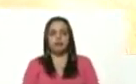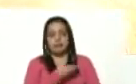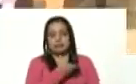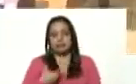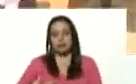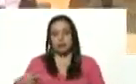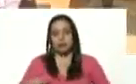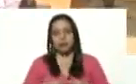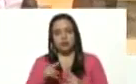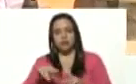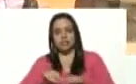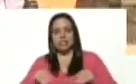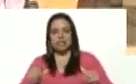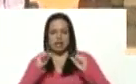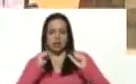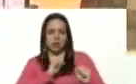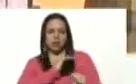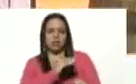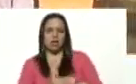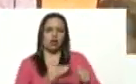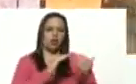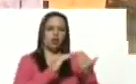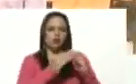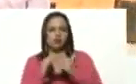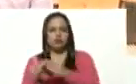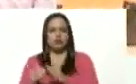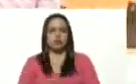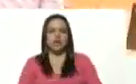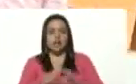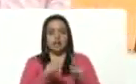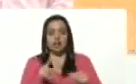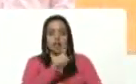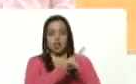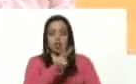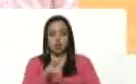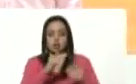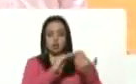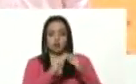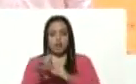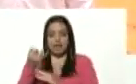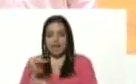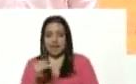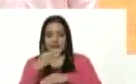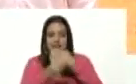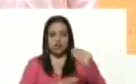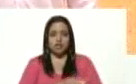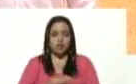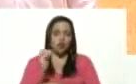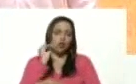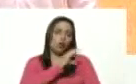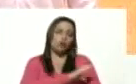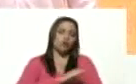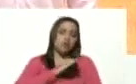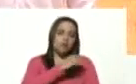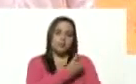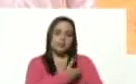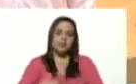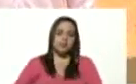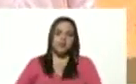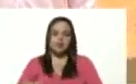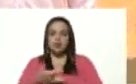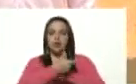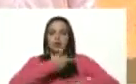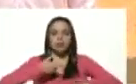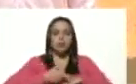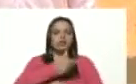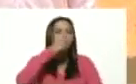tierra heroica, tierra comunera, tierra donde 12 comunas han constituido su Consejo Presidencial de Gobierno Popular,